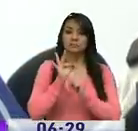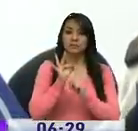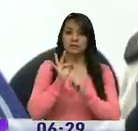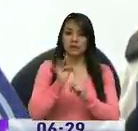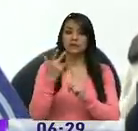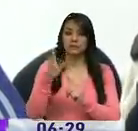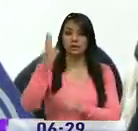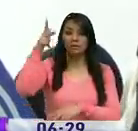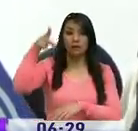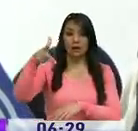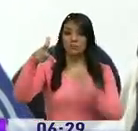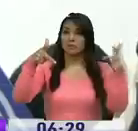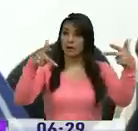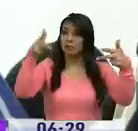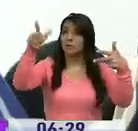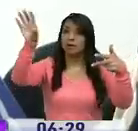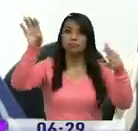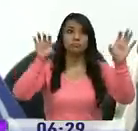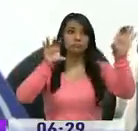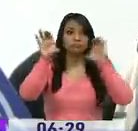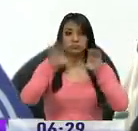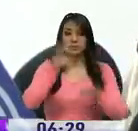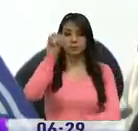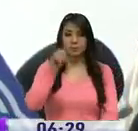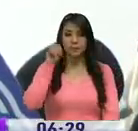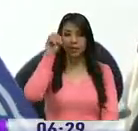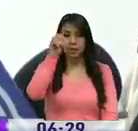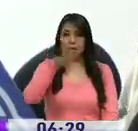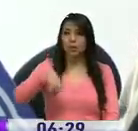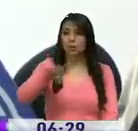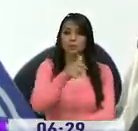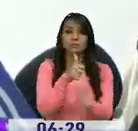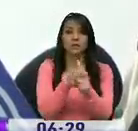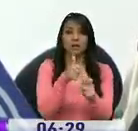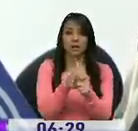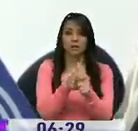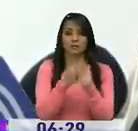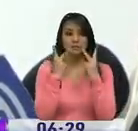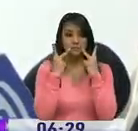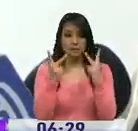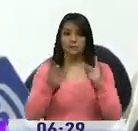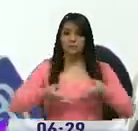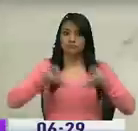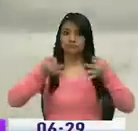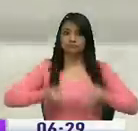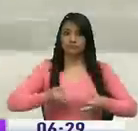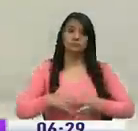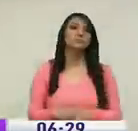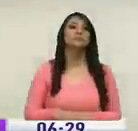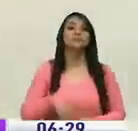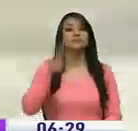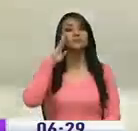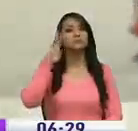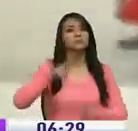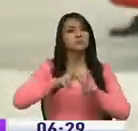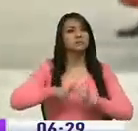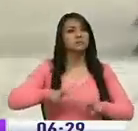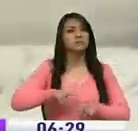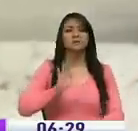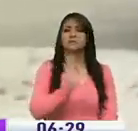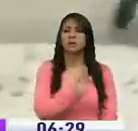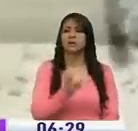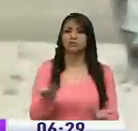cámaras de los videos inclusive de sectores aledaños donde se pueda colaborar la policía indaga este hecho en que